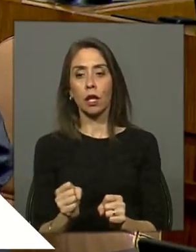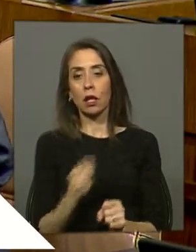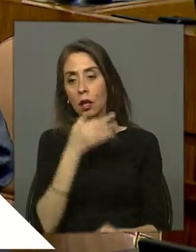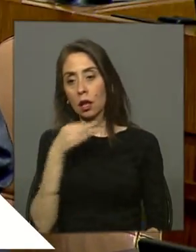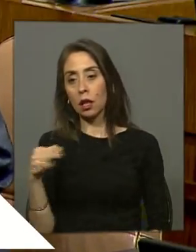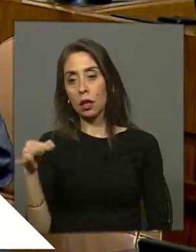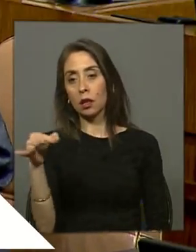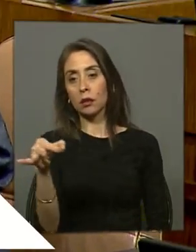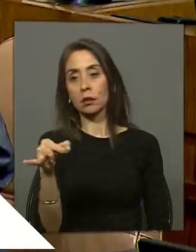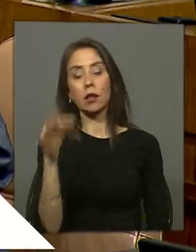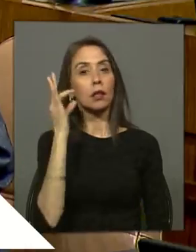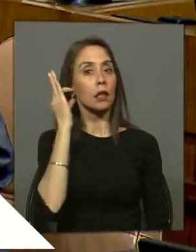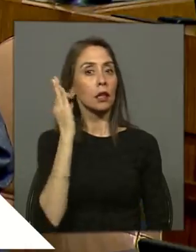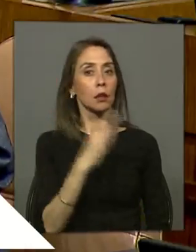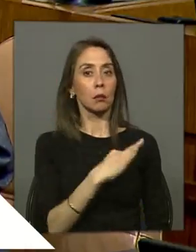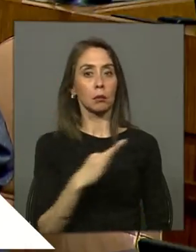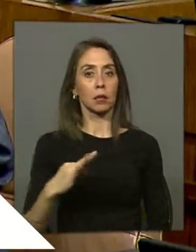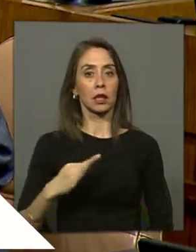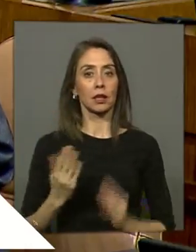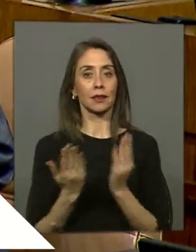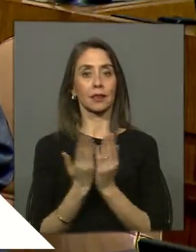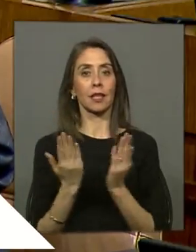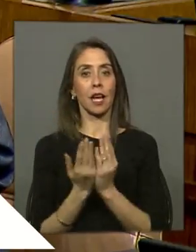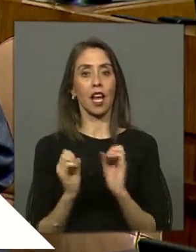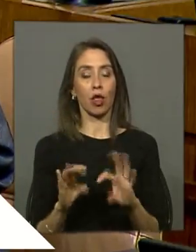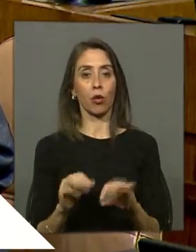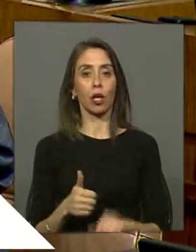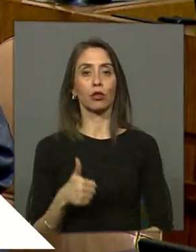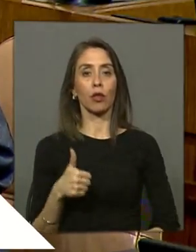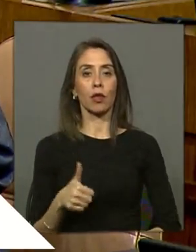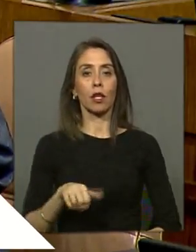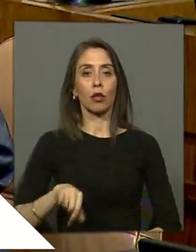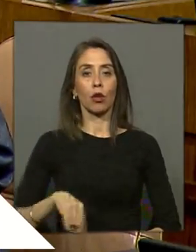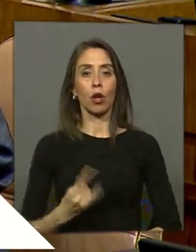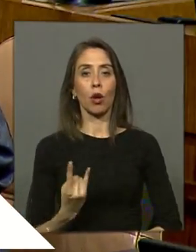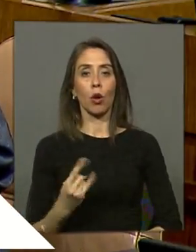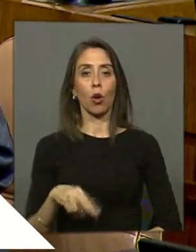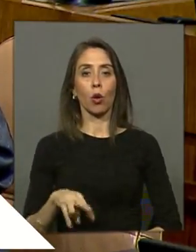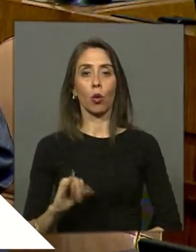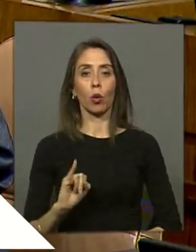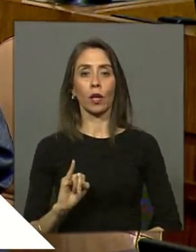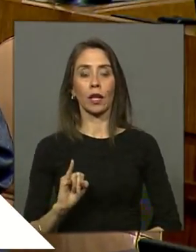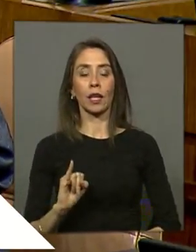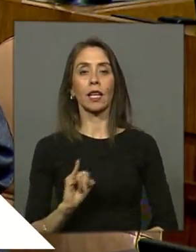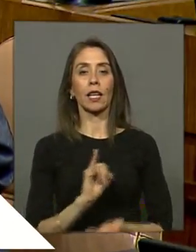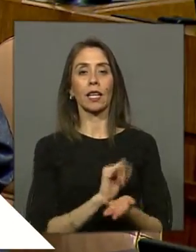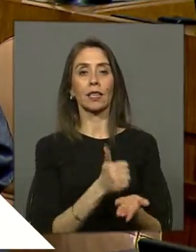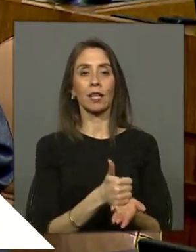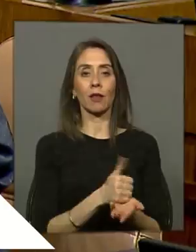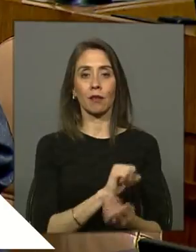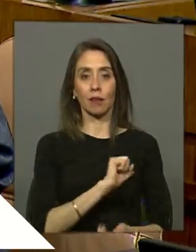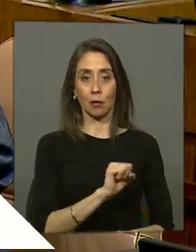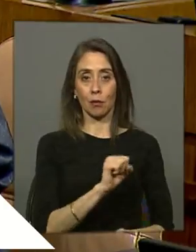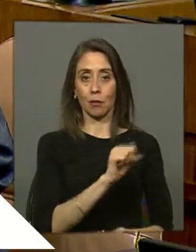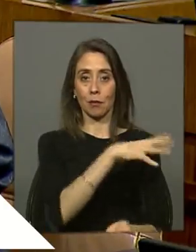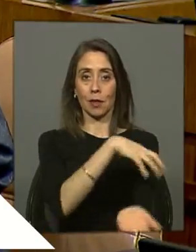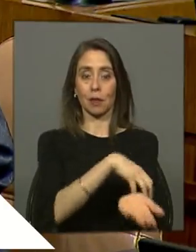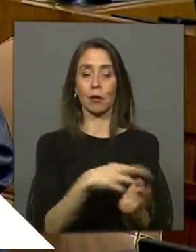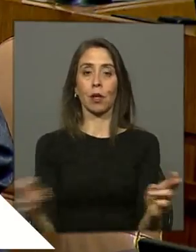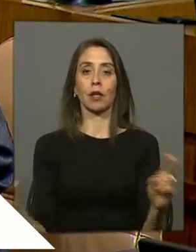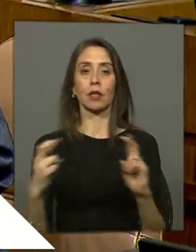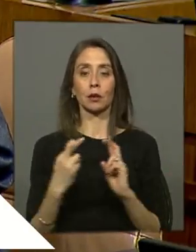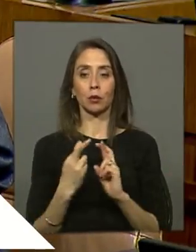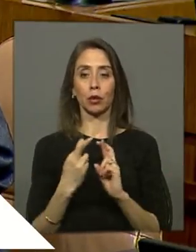quiero que la ministra de educación la directora de la FUNJI el intendente metropolitano nos contesten